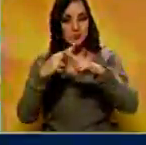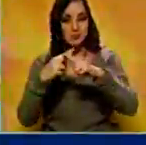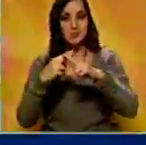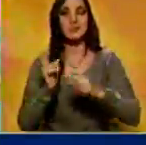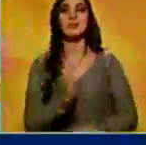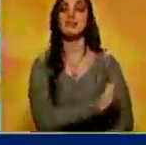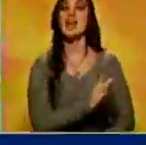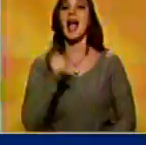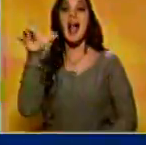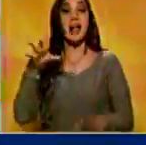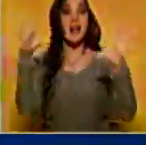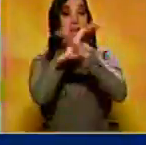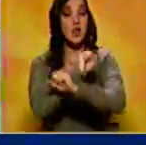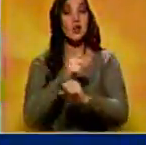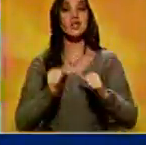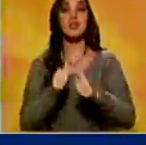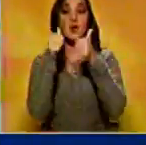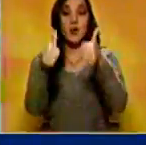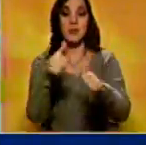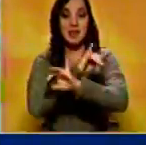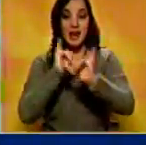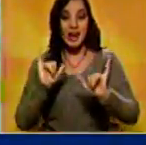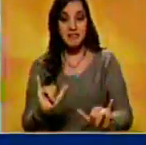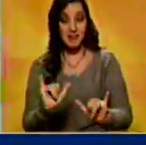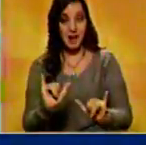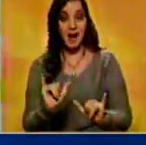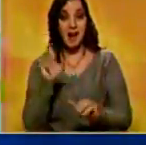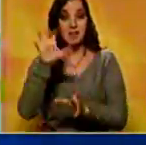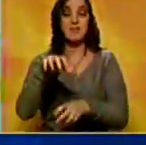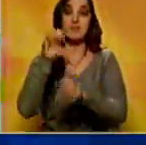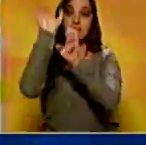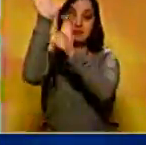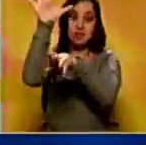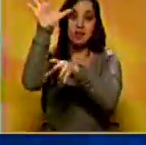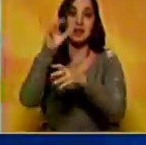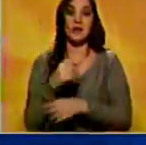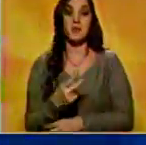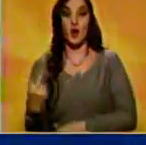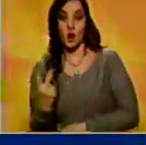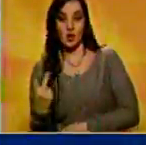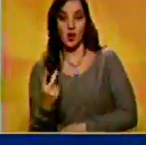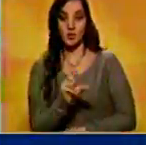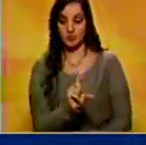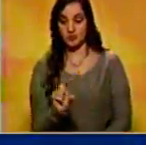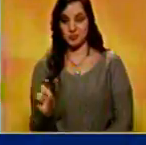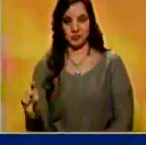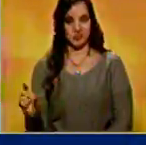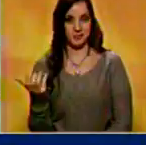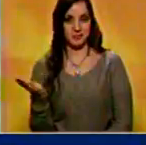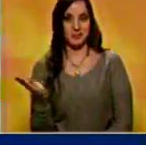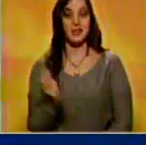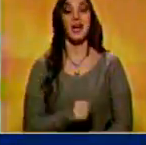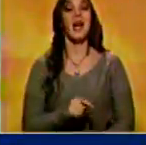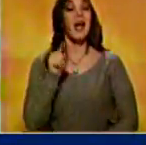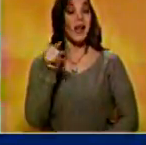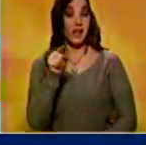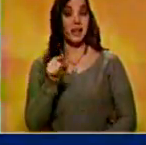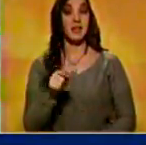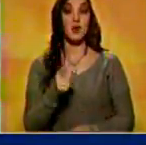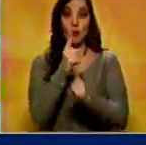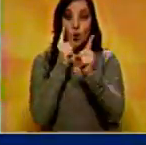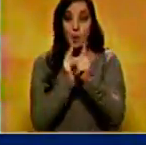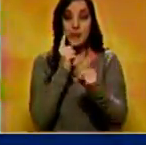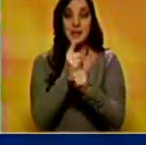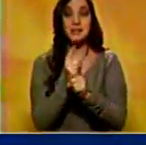esta noche comienza la final de la NBA entre los Caballeros de Cleveland y los Guerreros de Golden State. El estelar LeBron James se medirá al jugador más valioso de